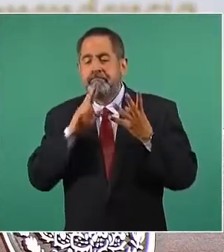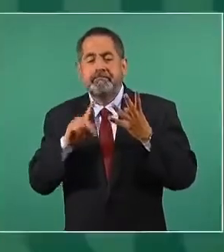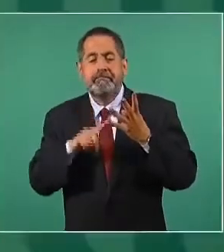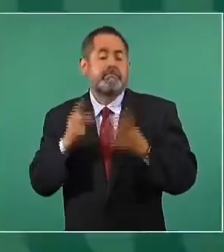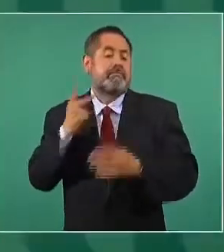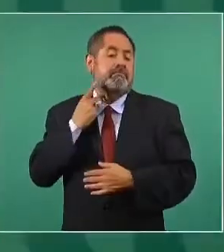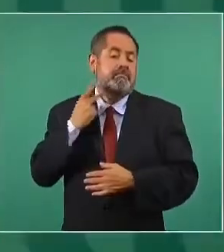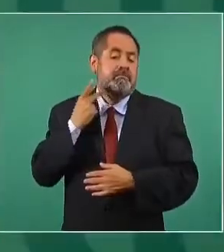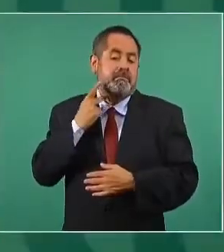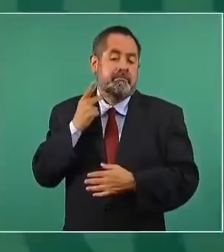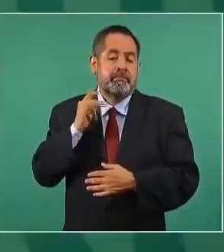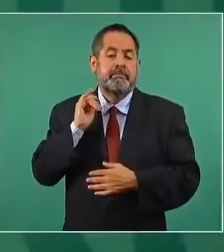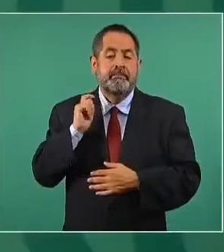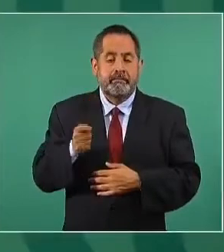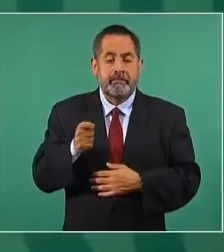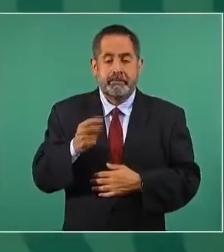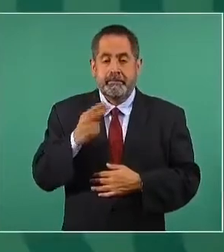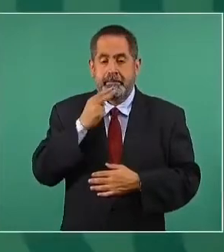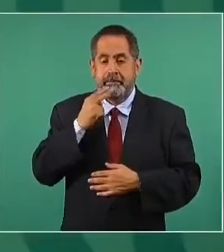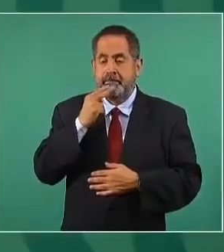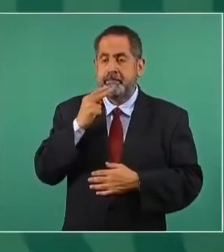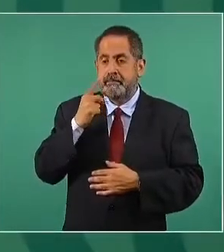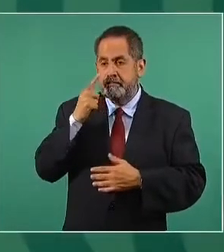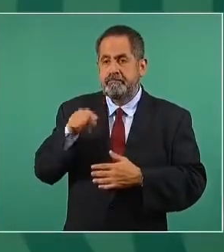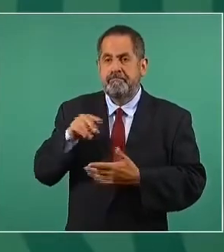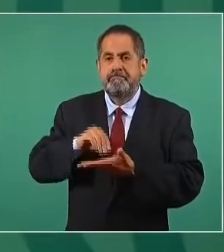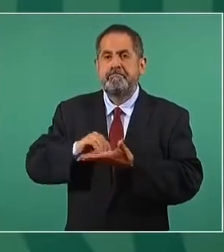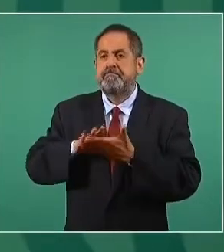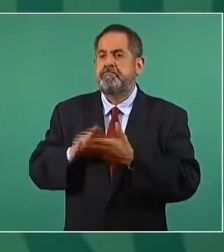la política es hacer historia,